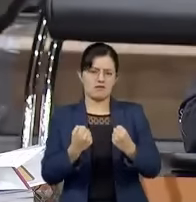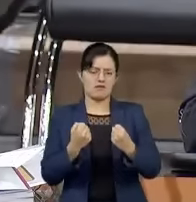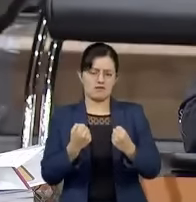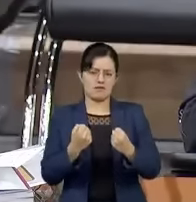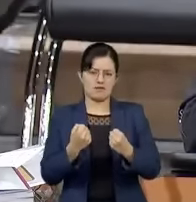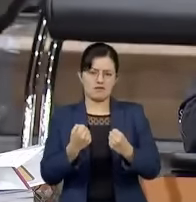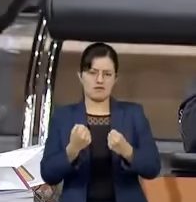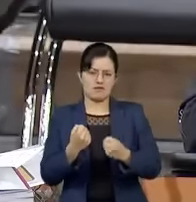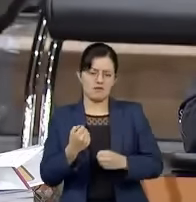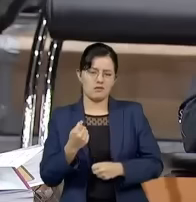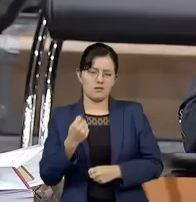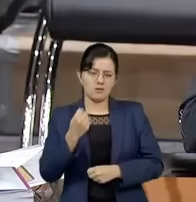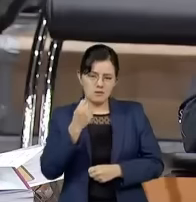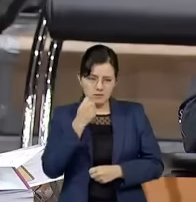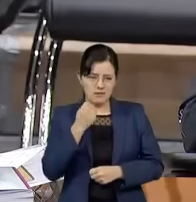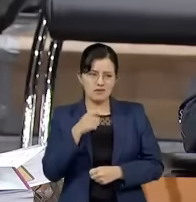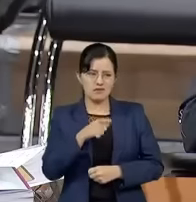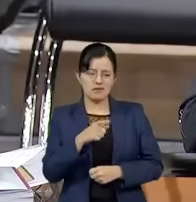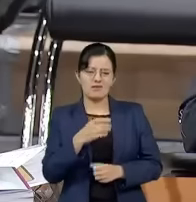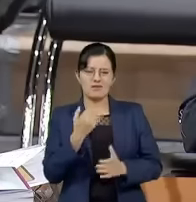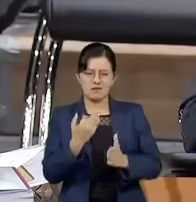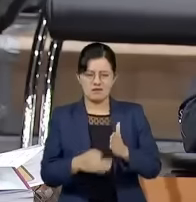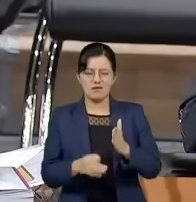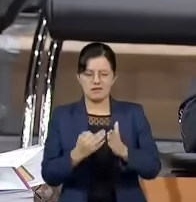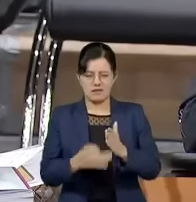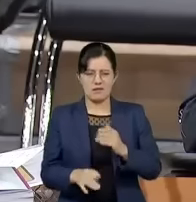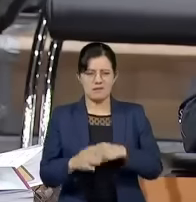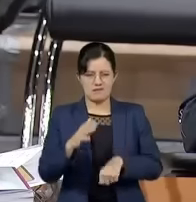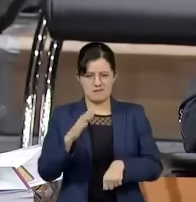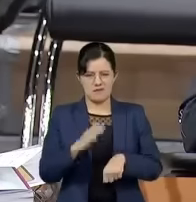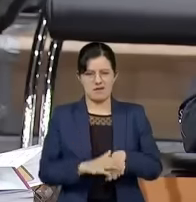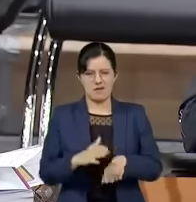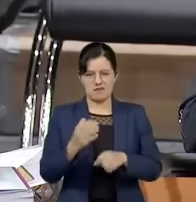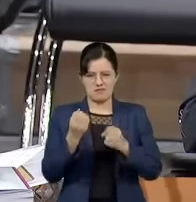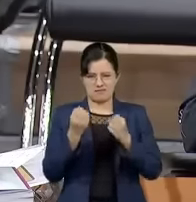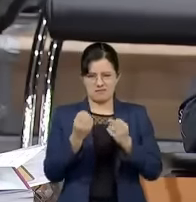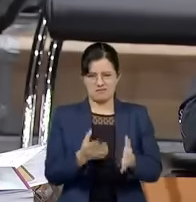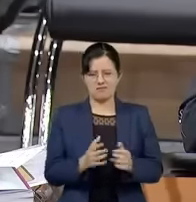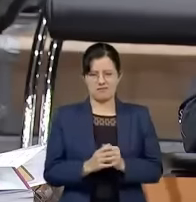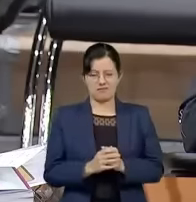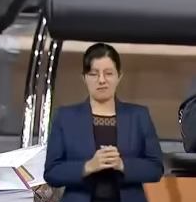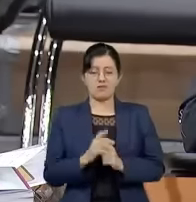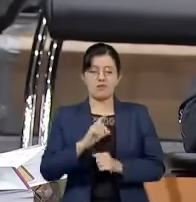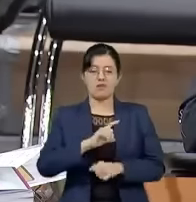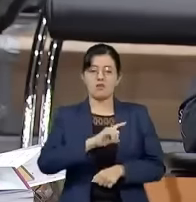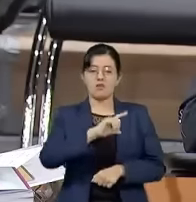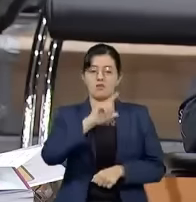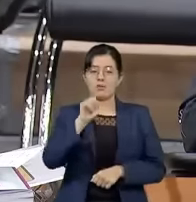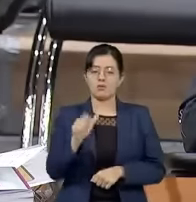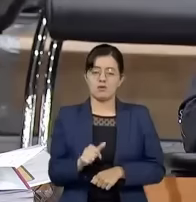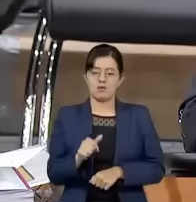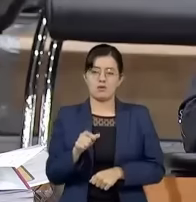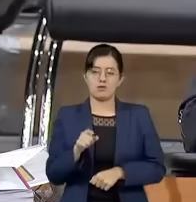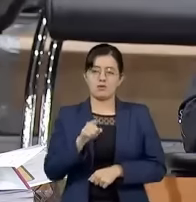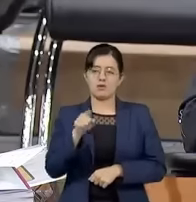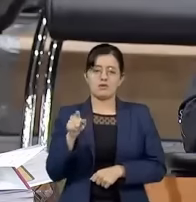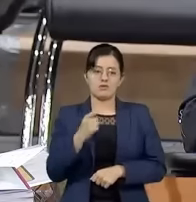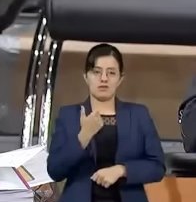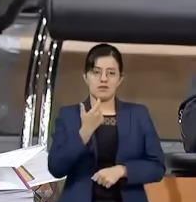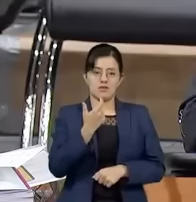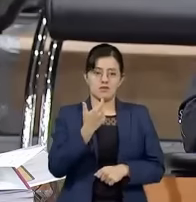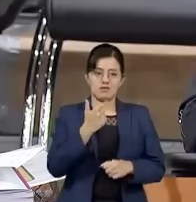teniendo escasez de recursos y más cuando se tomaron decisiones que ahogan